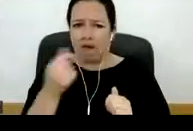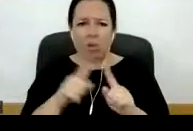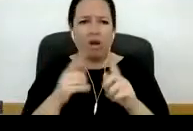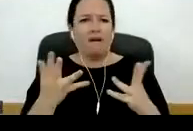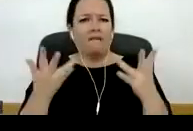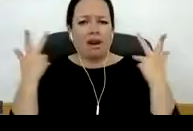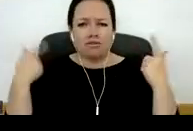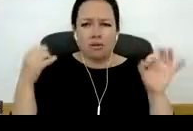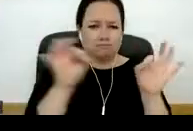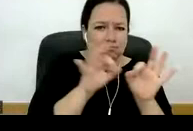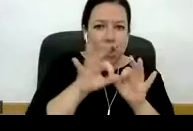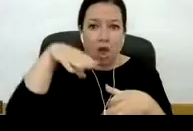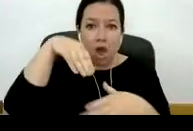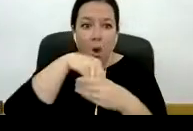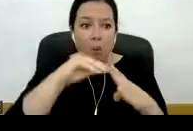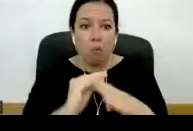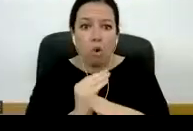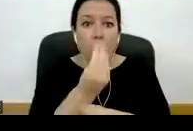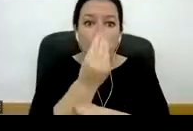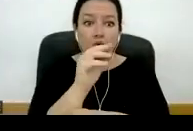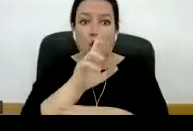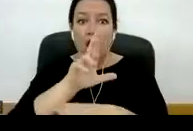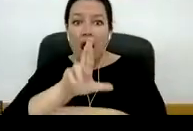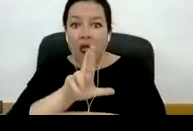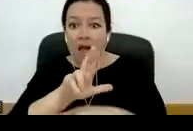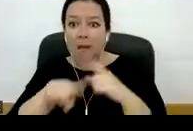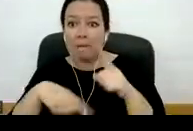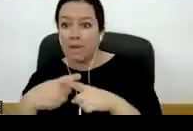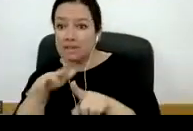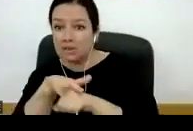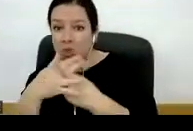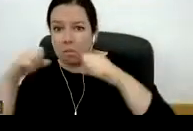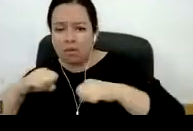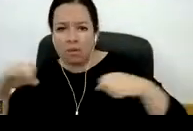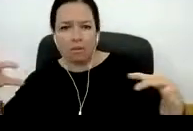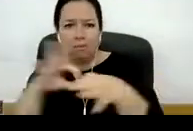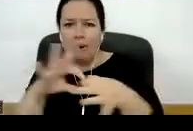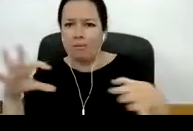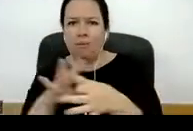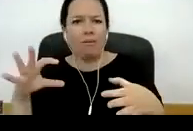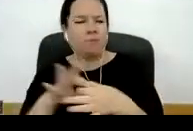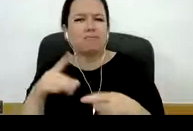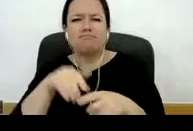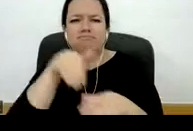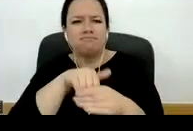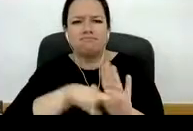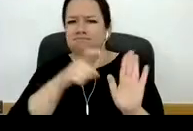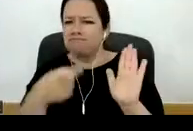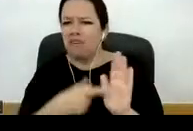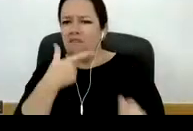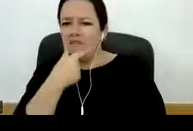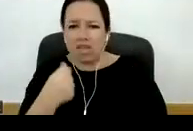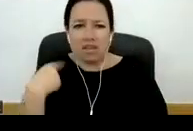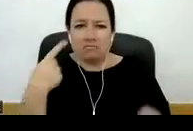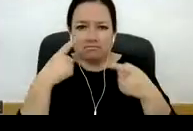porque enlazarlo con los productos del ER ha sido, como os digo, una cuestión bastante sencilla. Realmente yo he encontrado en cada